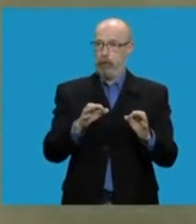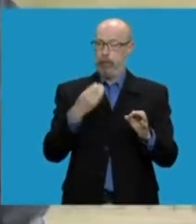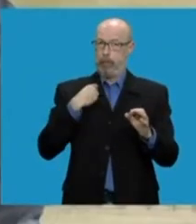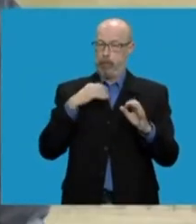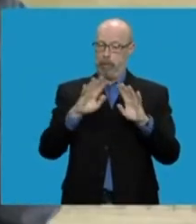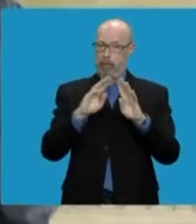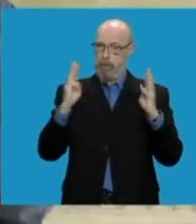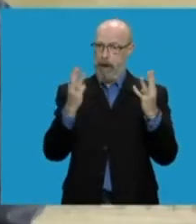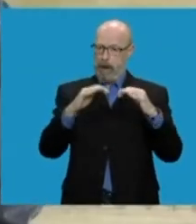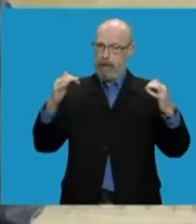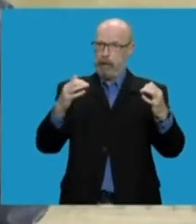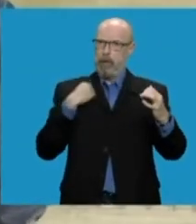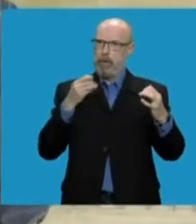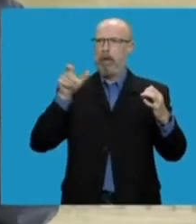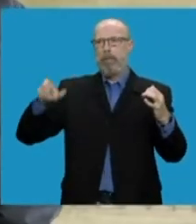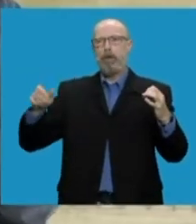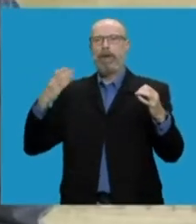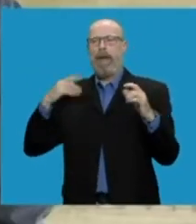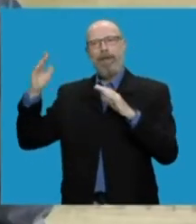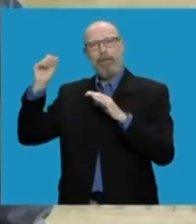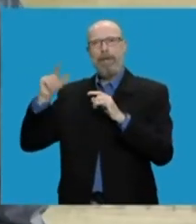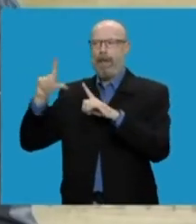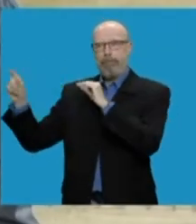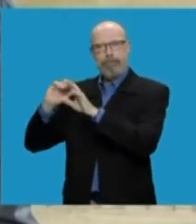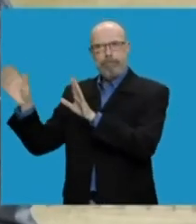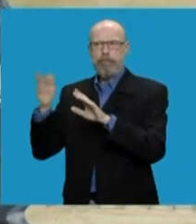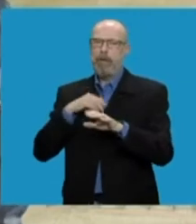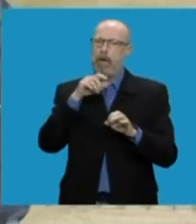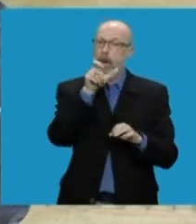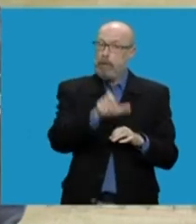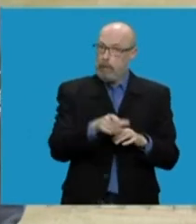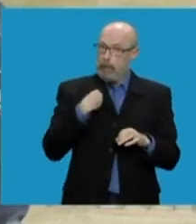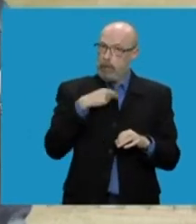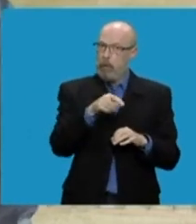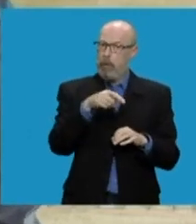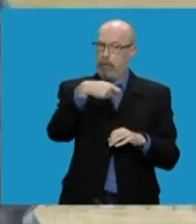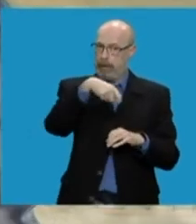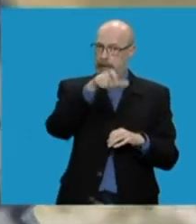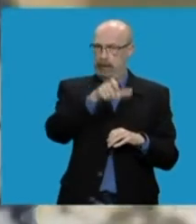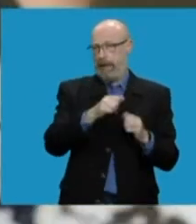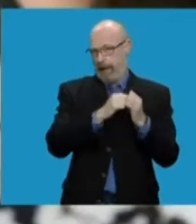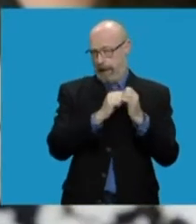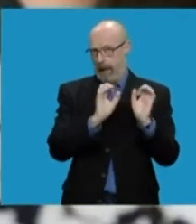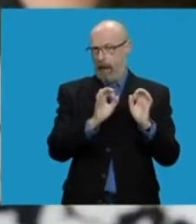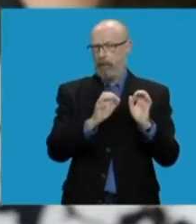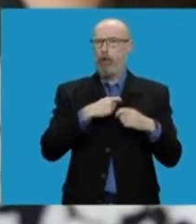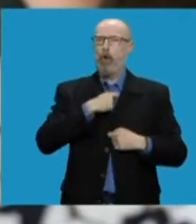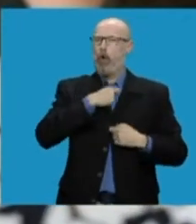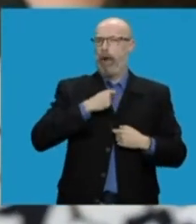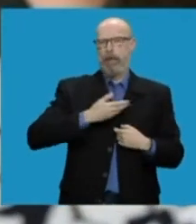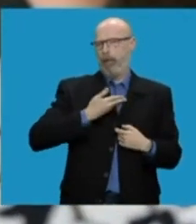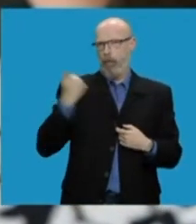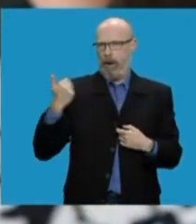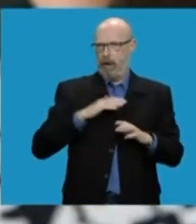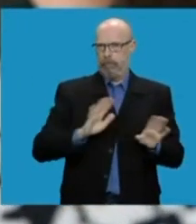Parlamento. La gente siguió despidiéndose, hasta luego, hasta luego, hasta luego, hasta que llegó un momento en el que el presidente Herrera se quitó la corbata